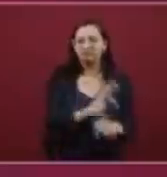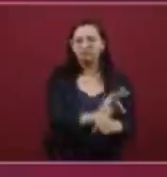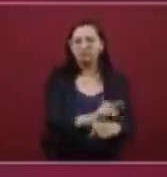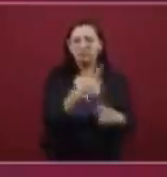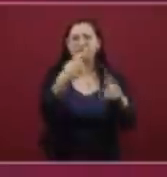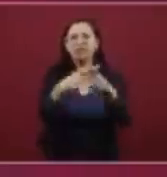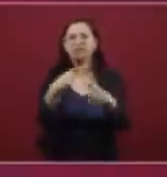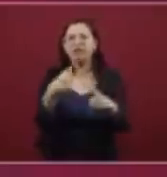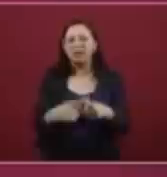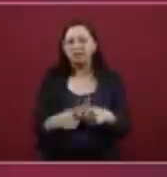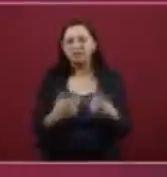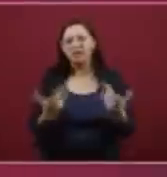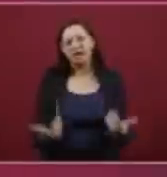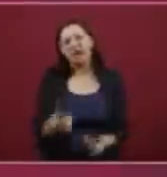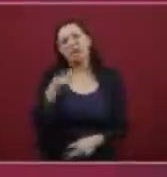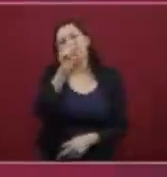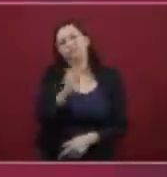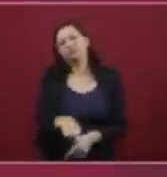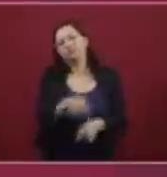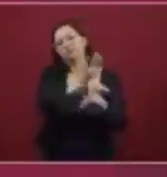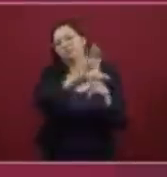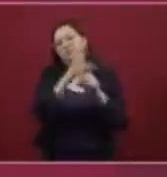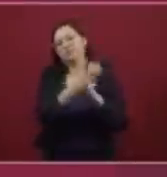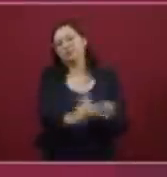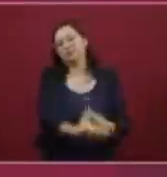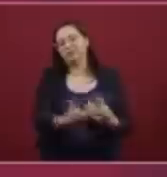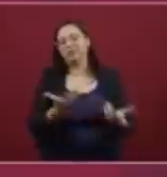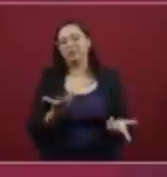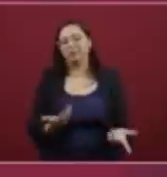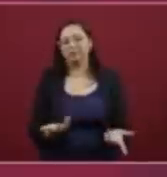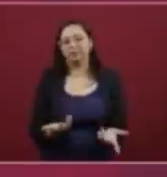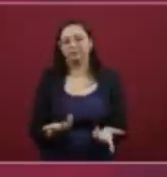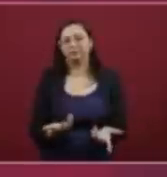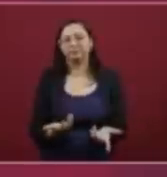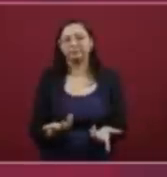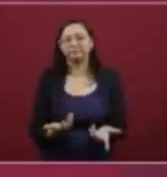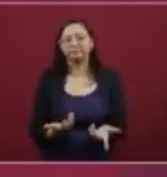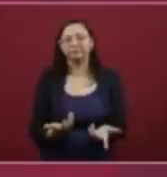Pues los integrantes de estas comisiones.